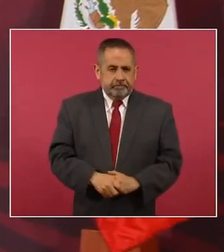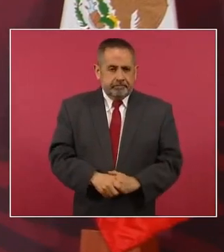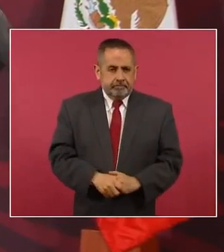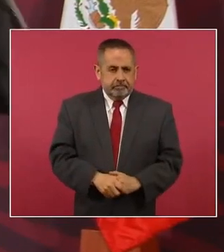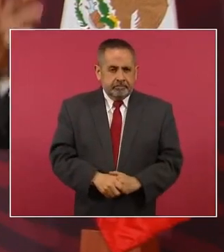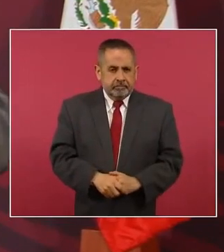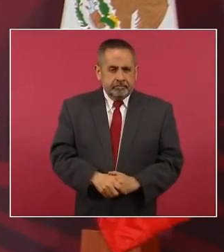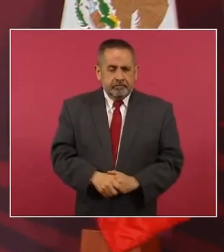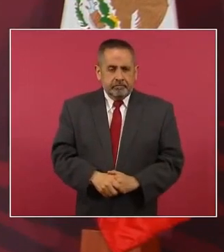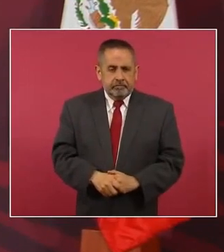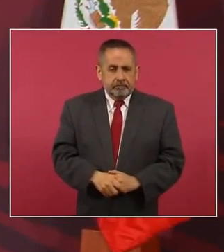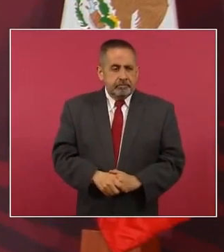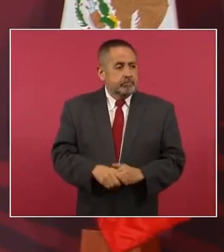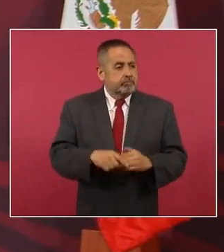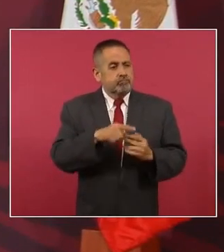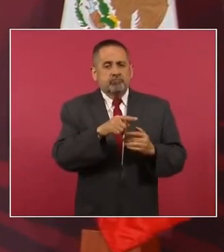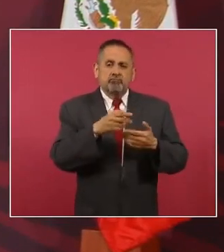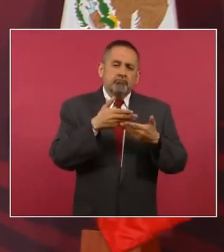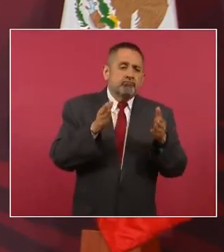Les abren todos los espacios